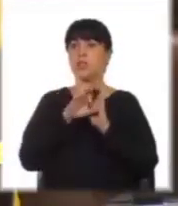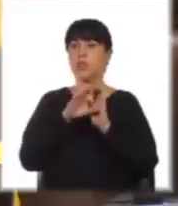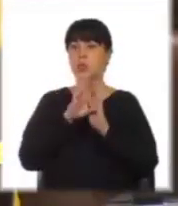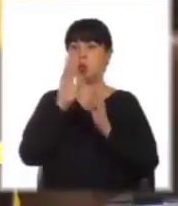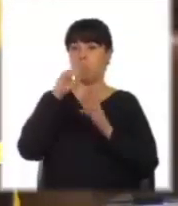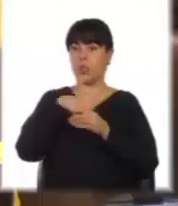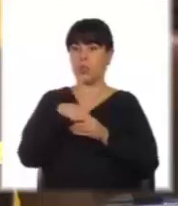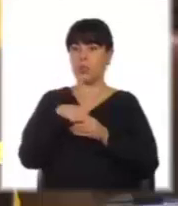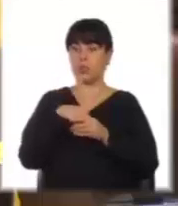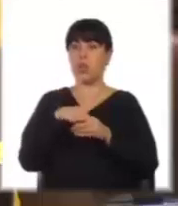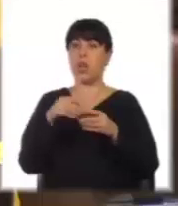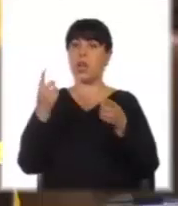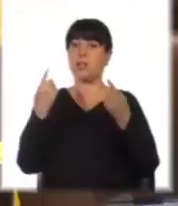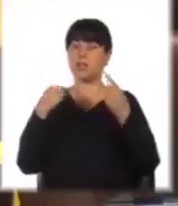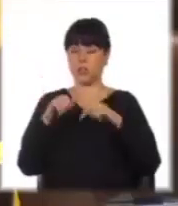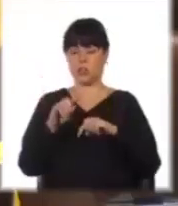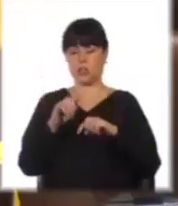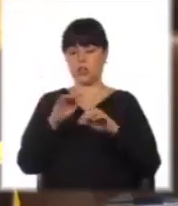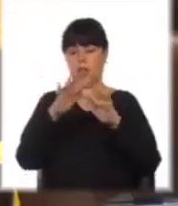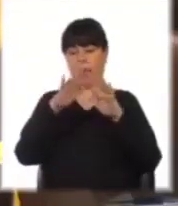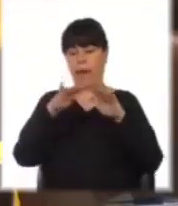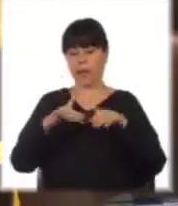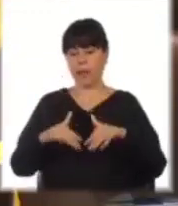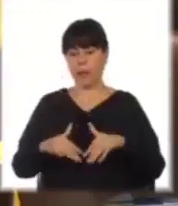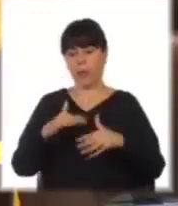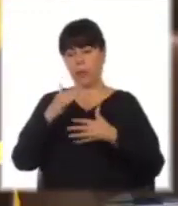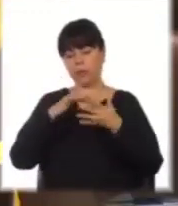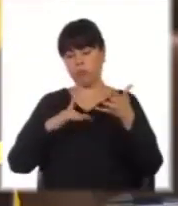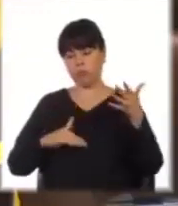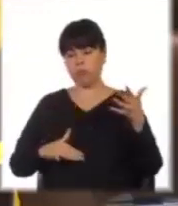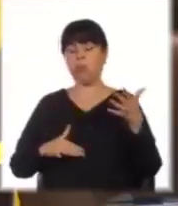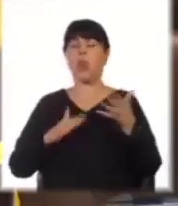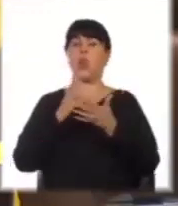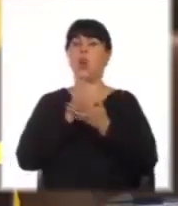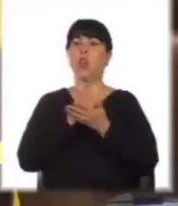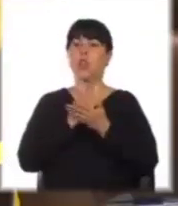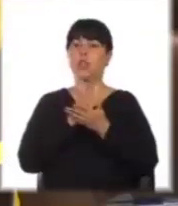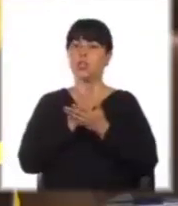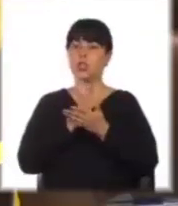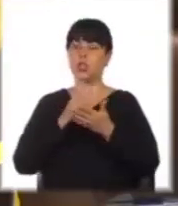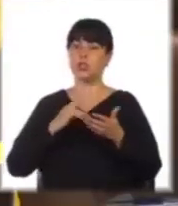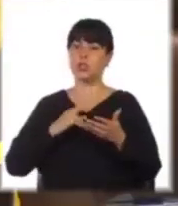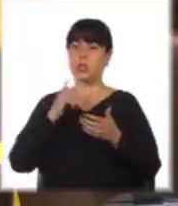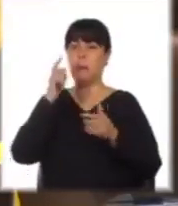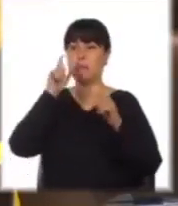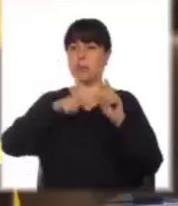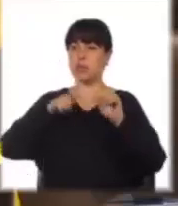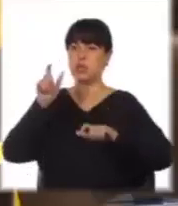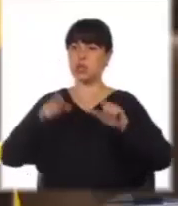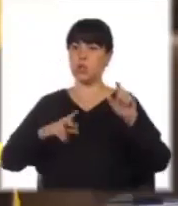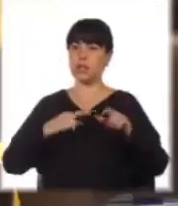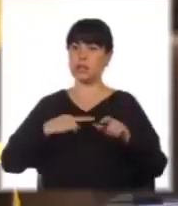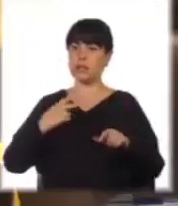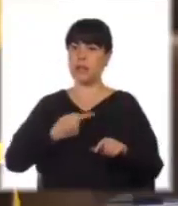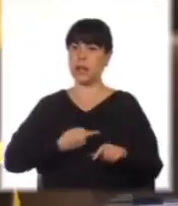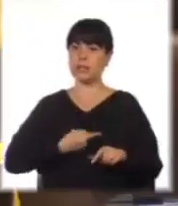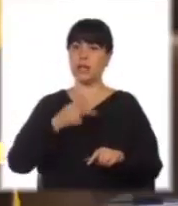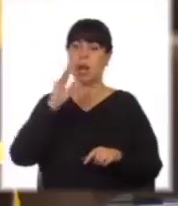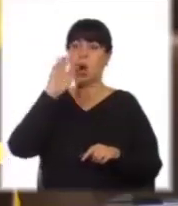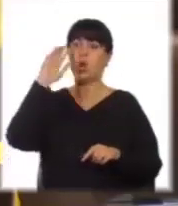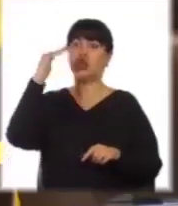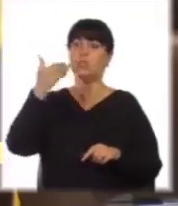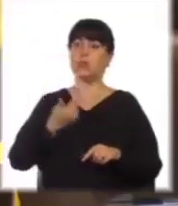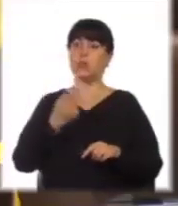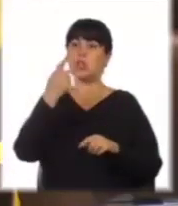leyes. Escribir en un marco normativo los derechos de las personas trans es una cuestión de reconocimiento a su libertad de elegir